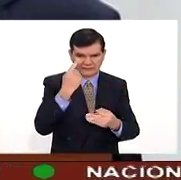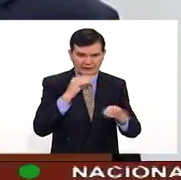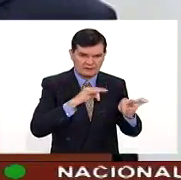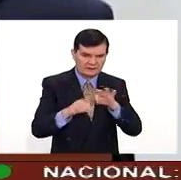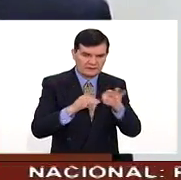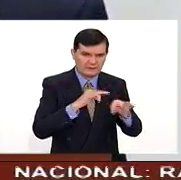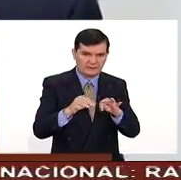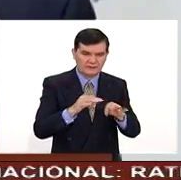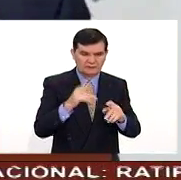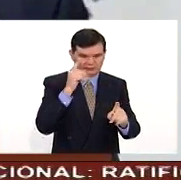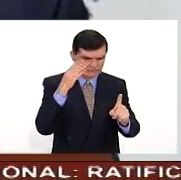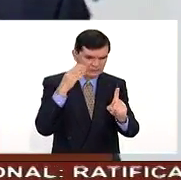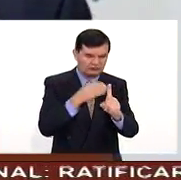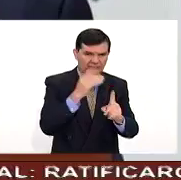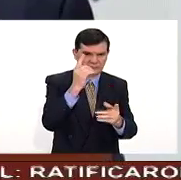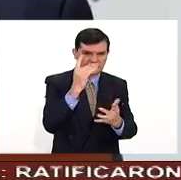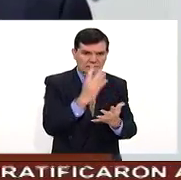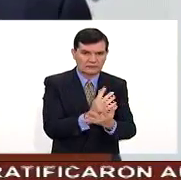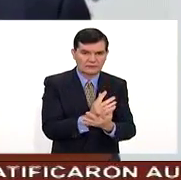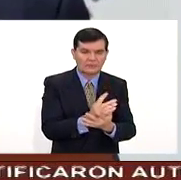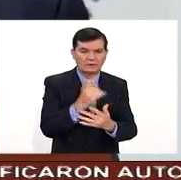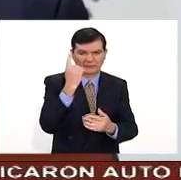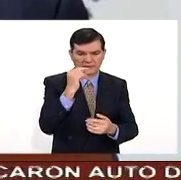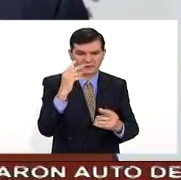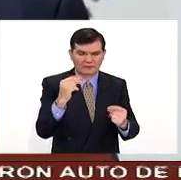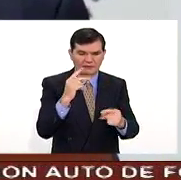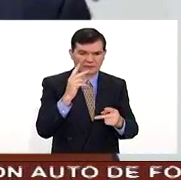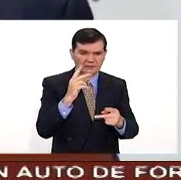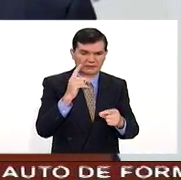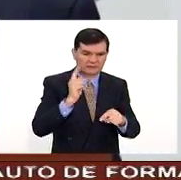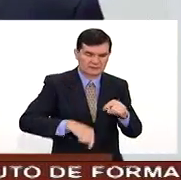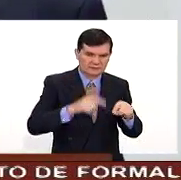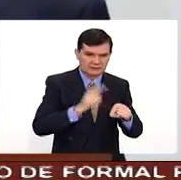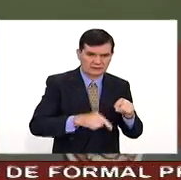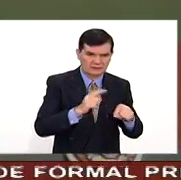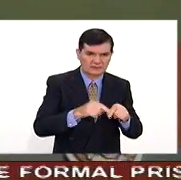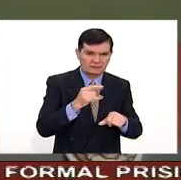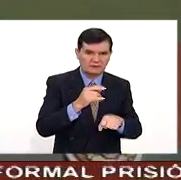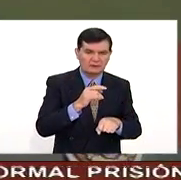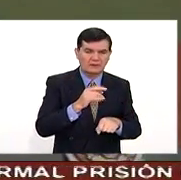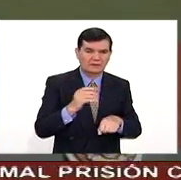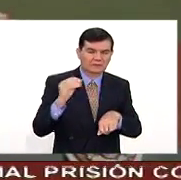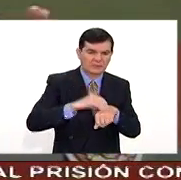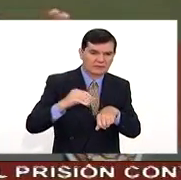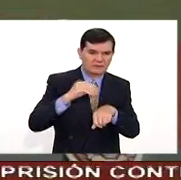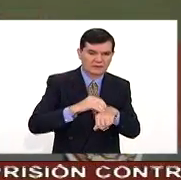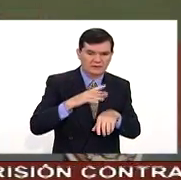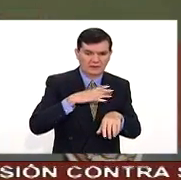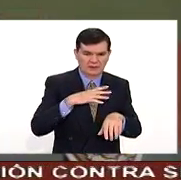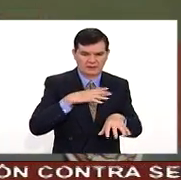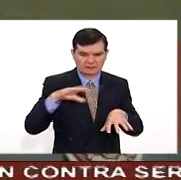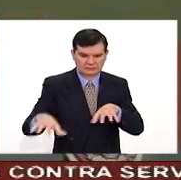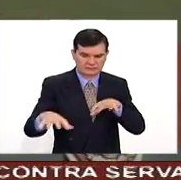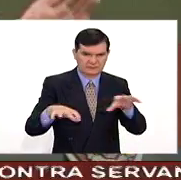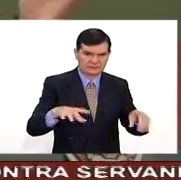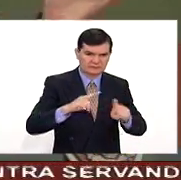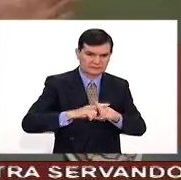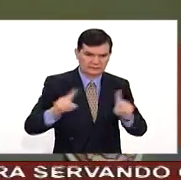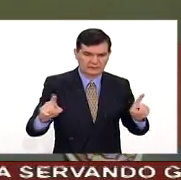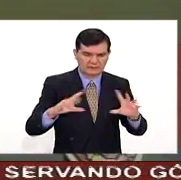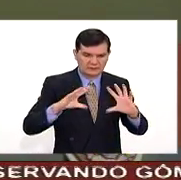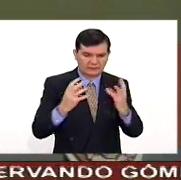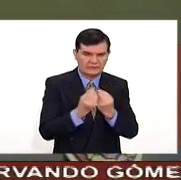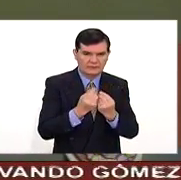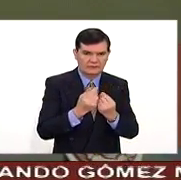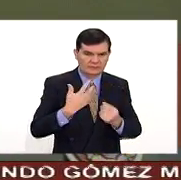trabajemos en un solo frente, a que no partamos de suponer que estamos en lados distintos de lo que